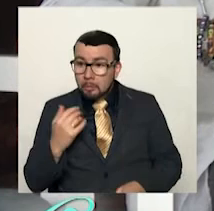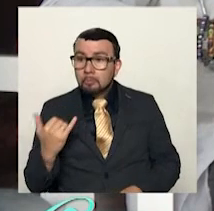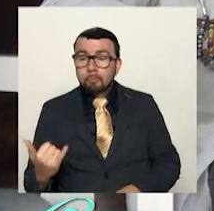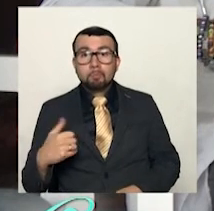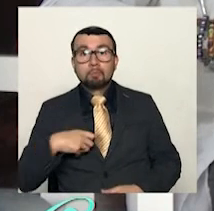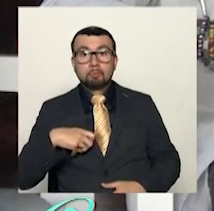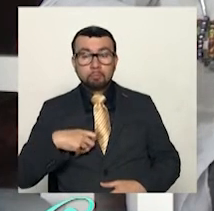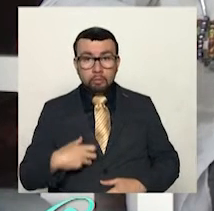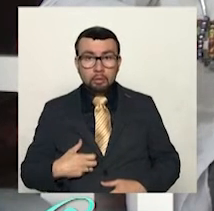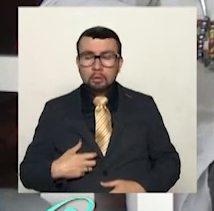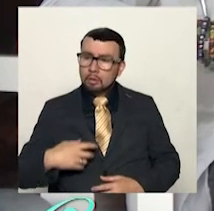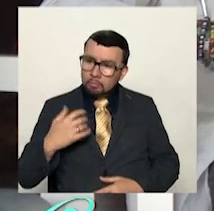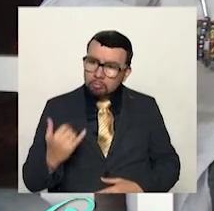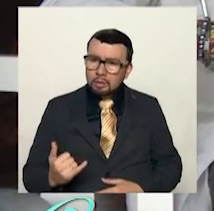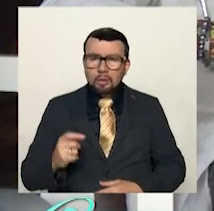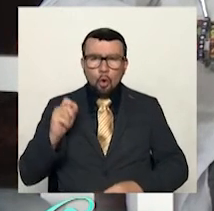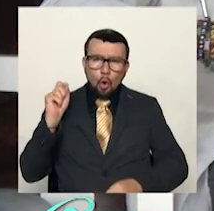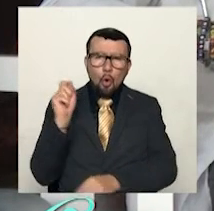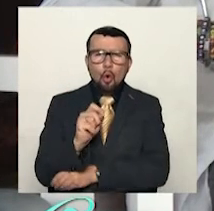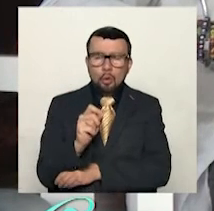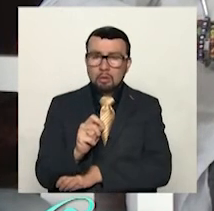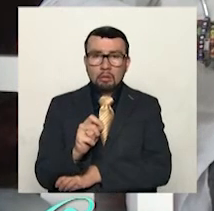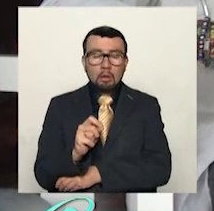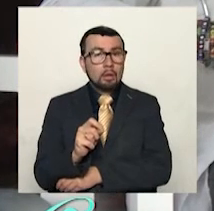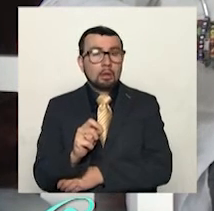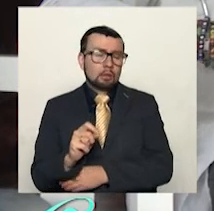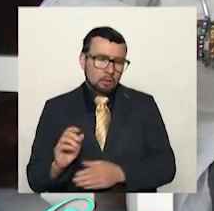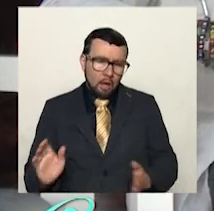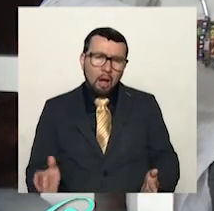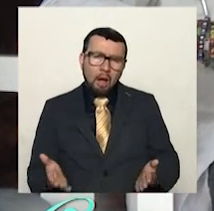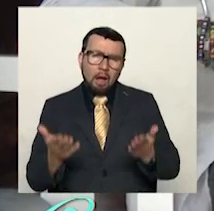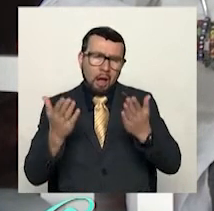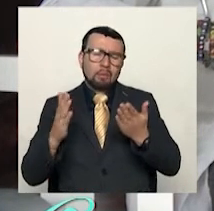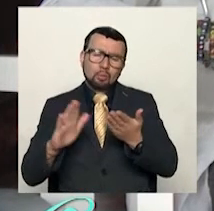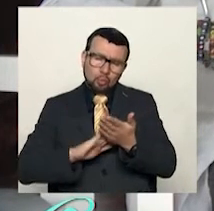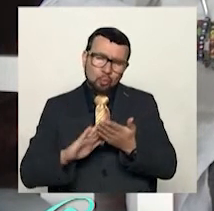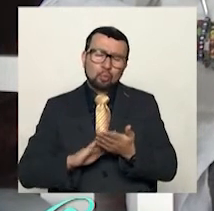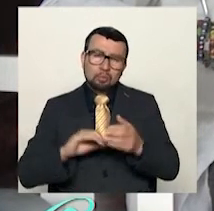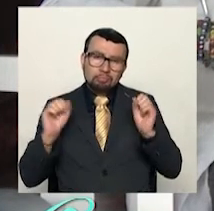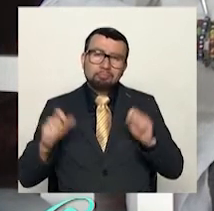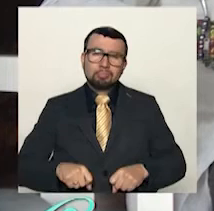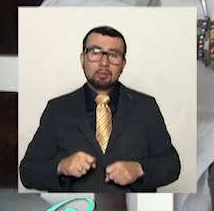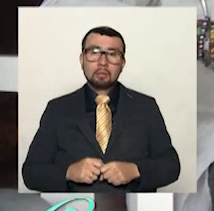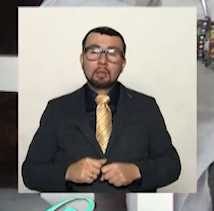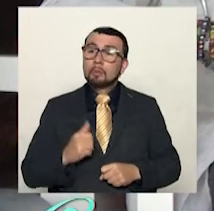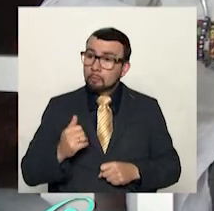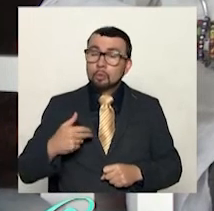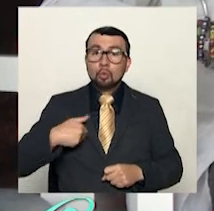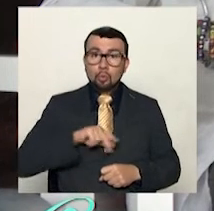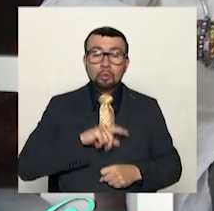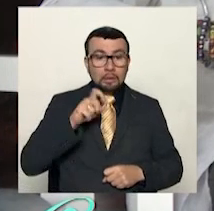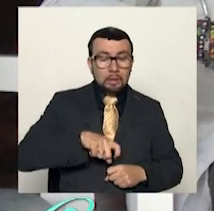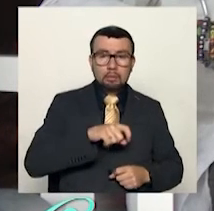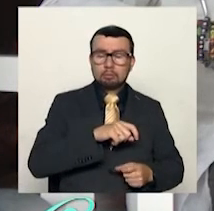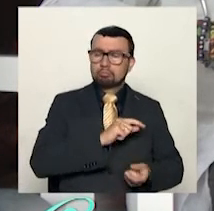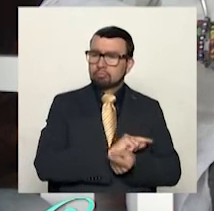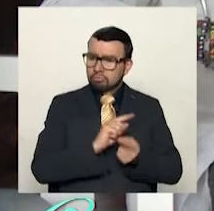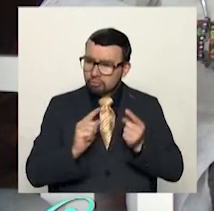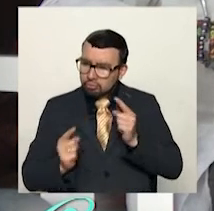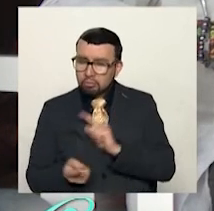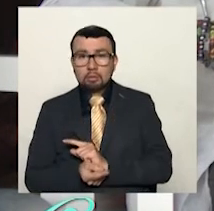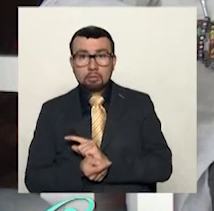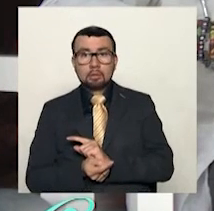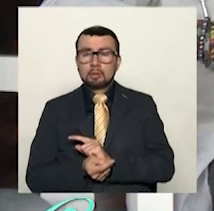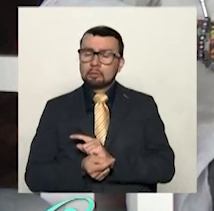Y no lo hago como una crítica constructiva, sino que nosotros deberíamos de evolucionar un poco. Nosotros